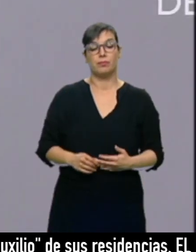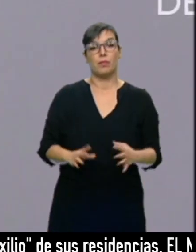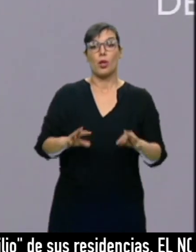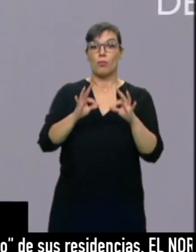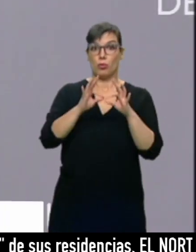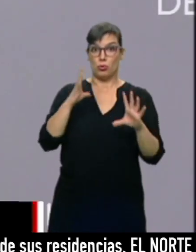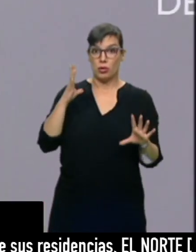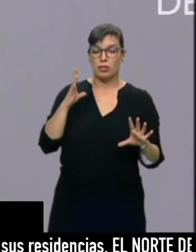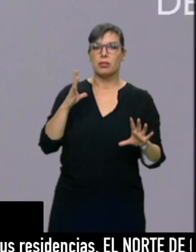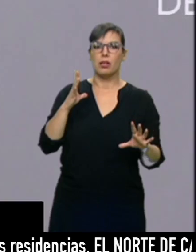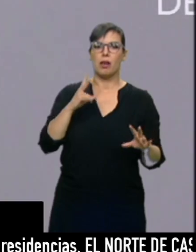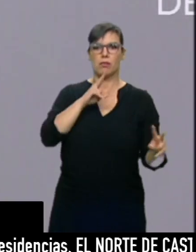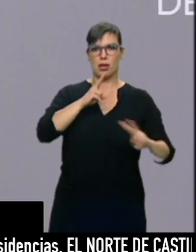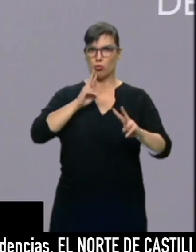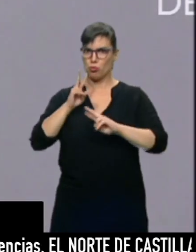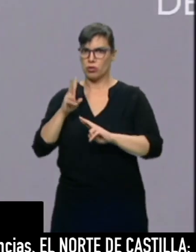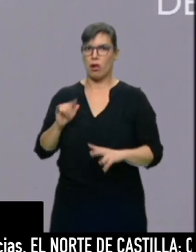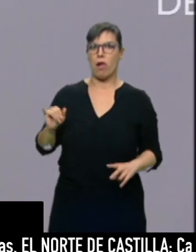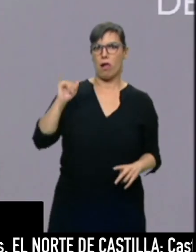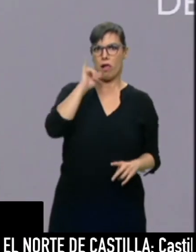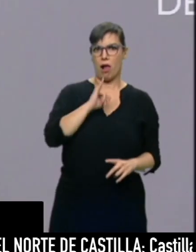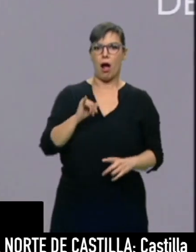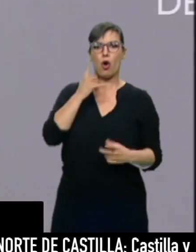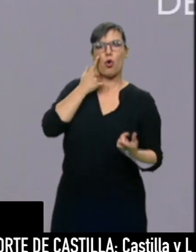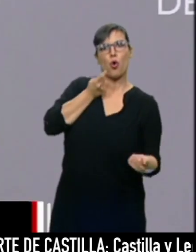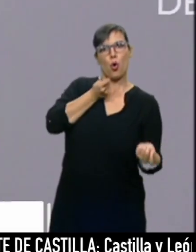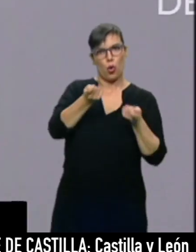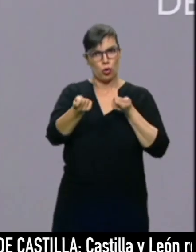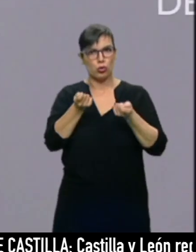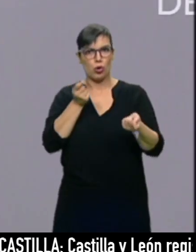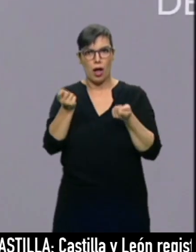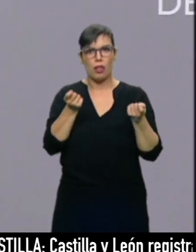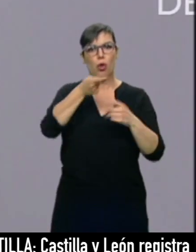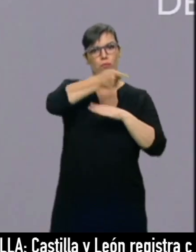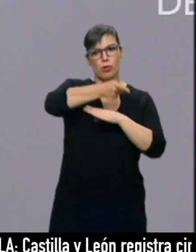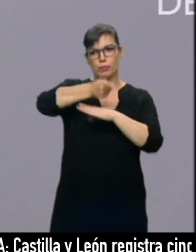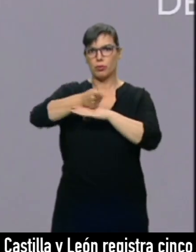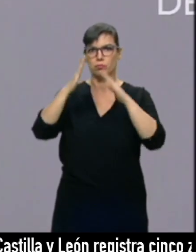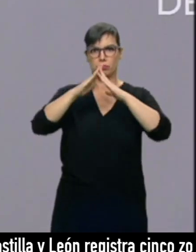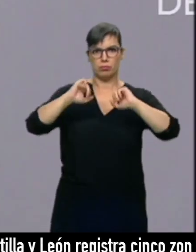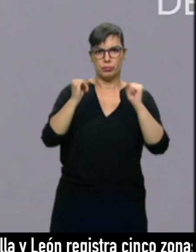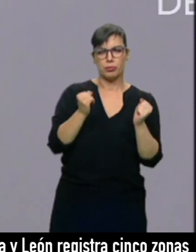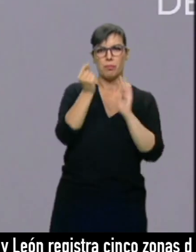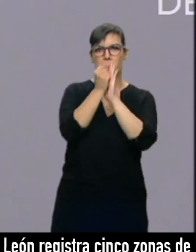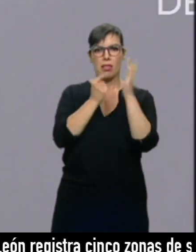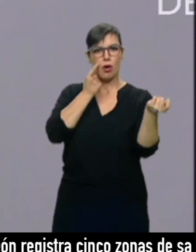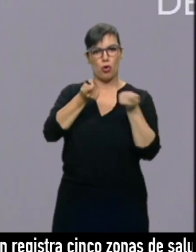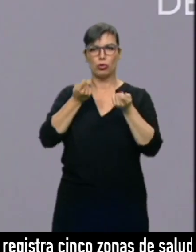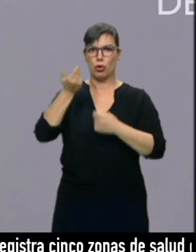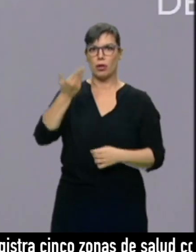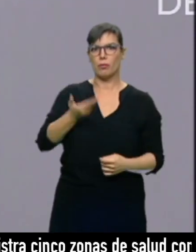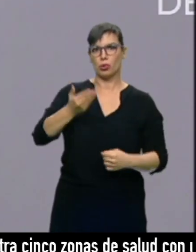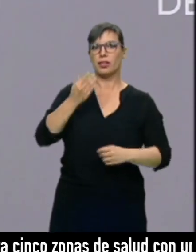Afortunadamente se está reaccionando, se está controlando, se está confinando y están tomando medidas de control